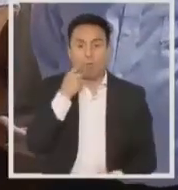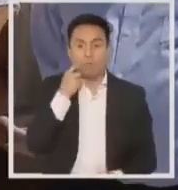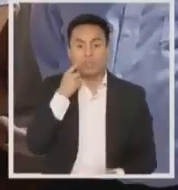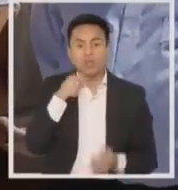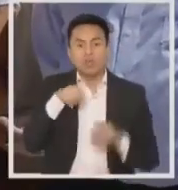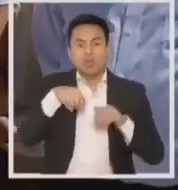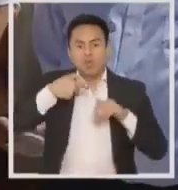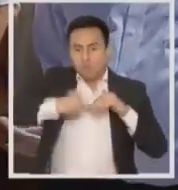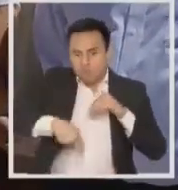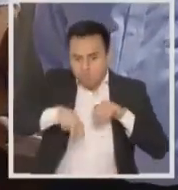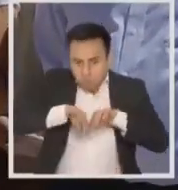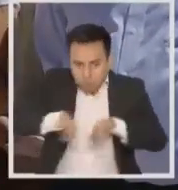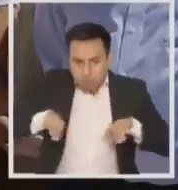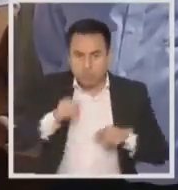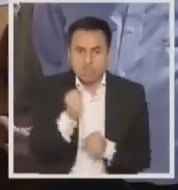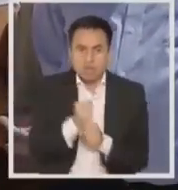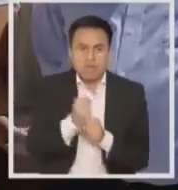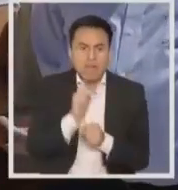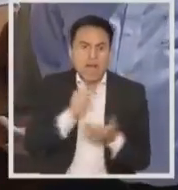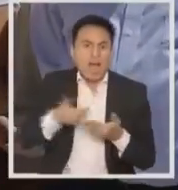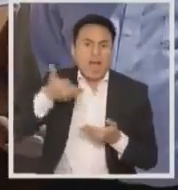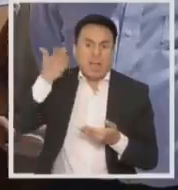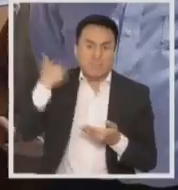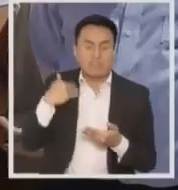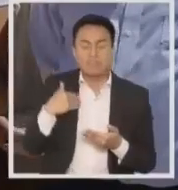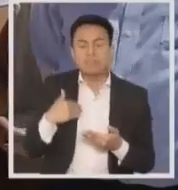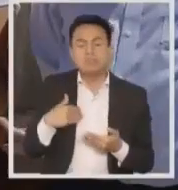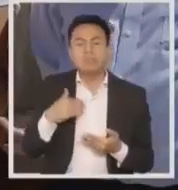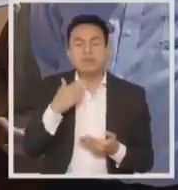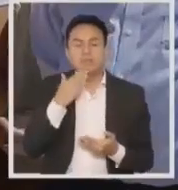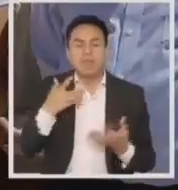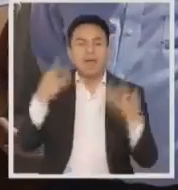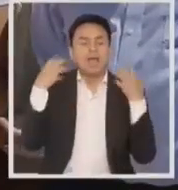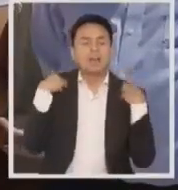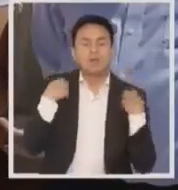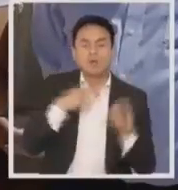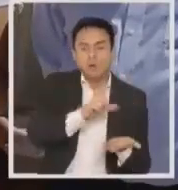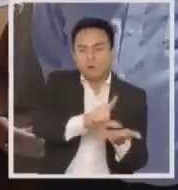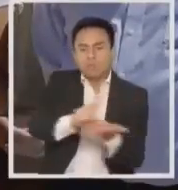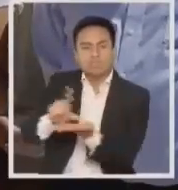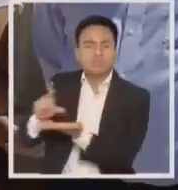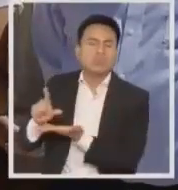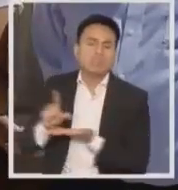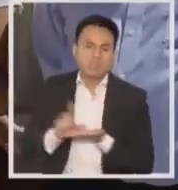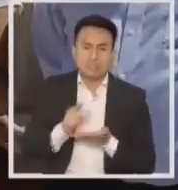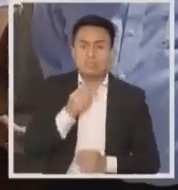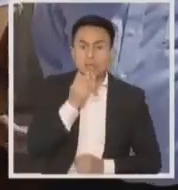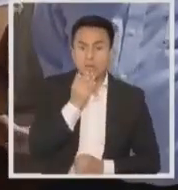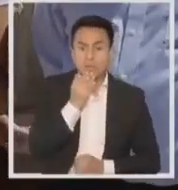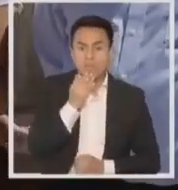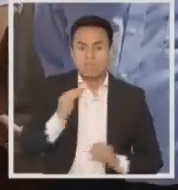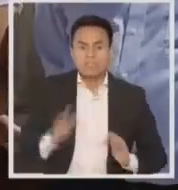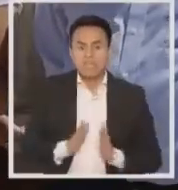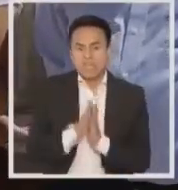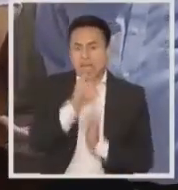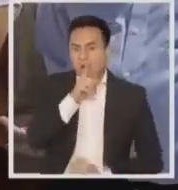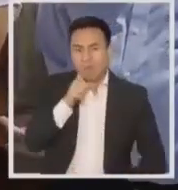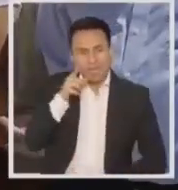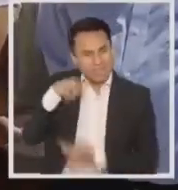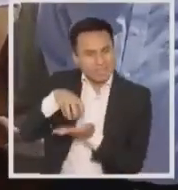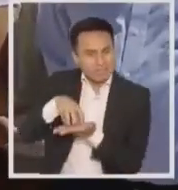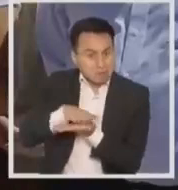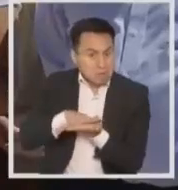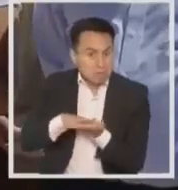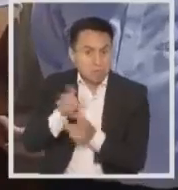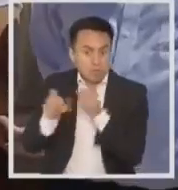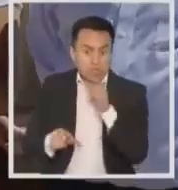buzos que trabajaban acá. Hacernos cargo de en otras zonas, donde en Santa Juana, por ejemplo,